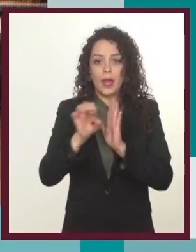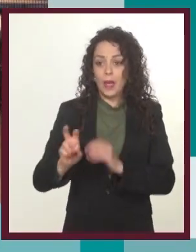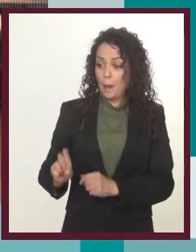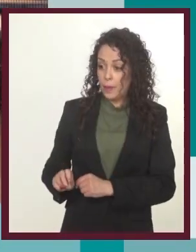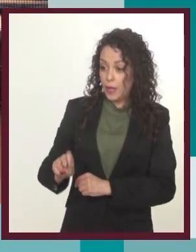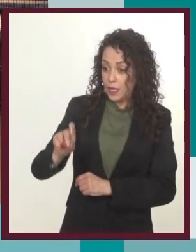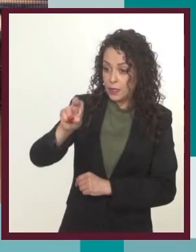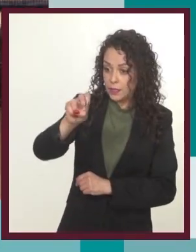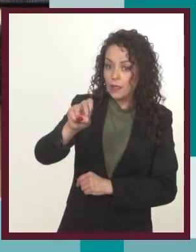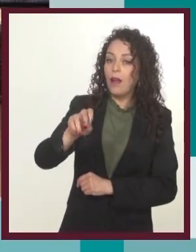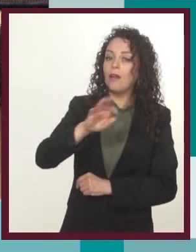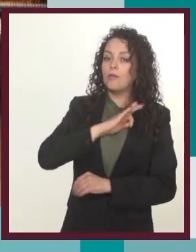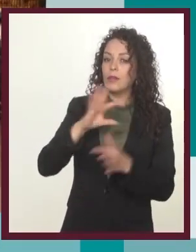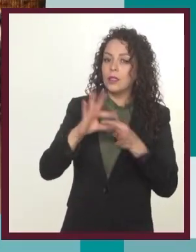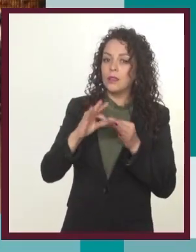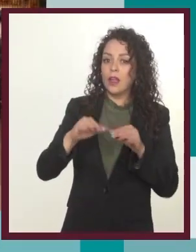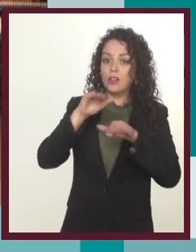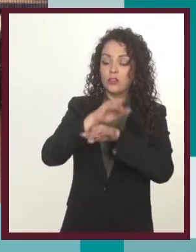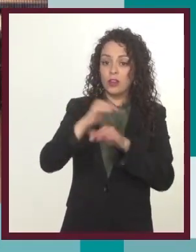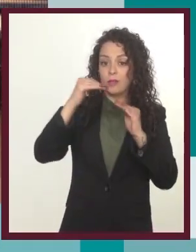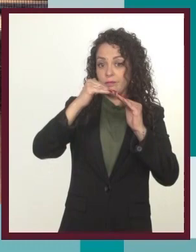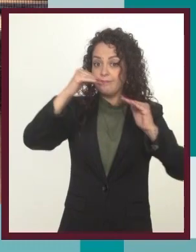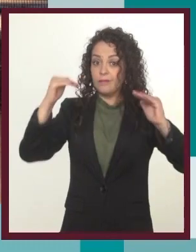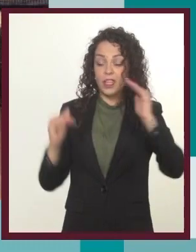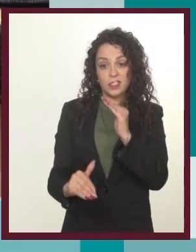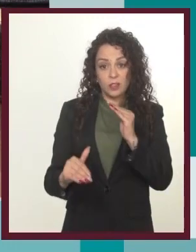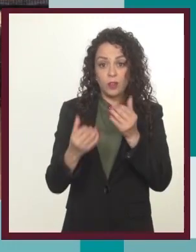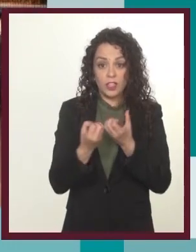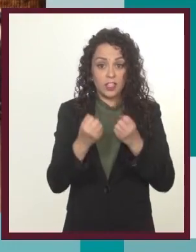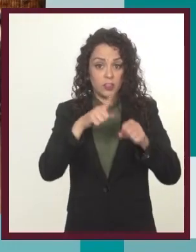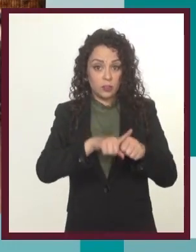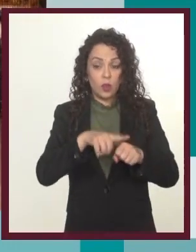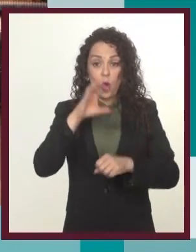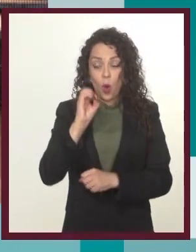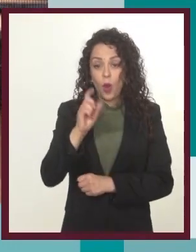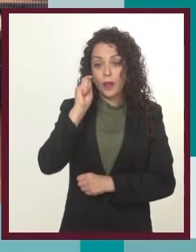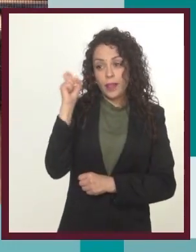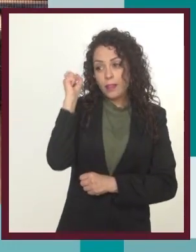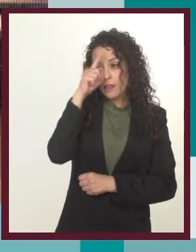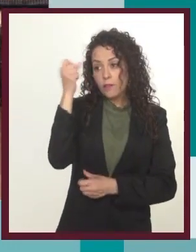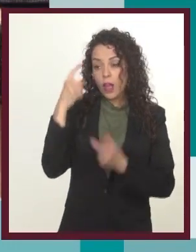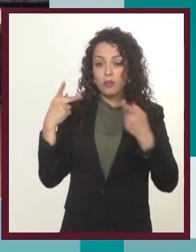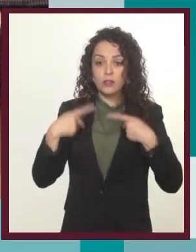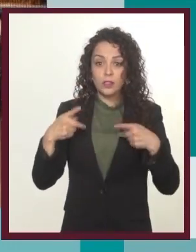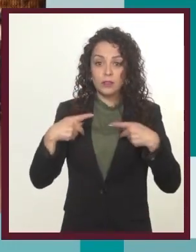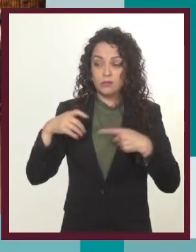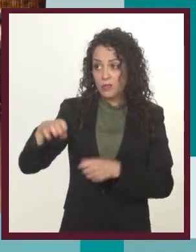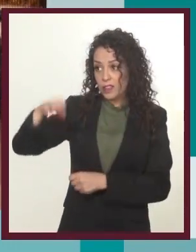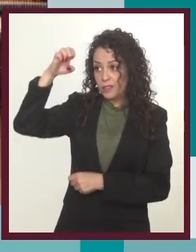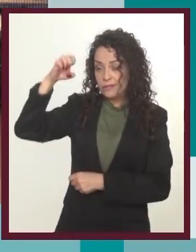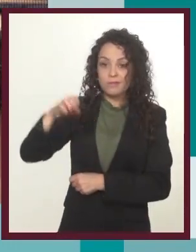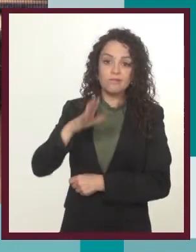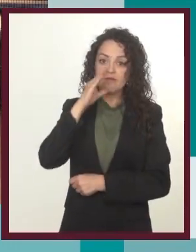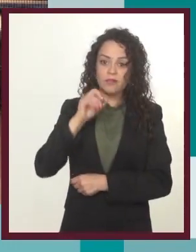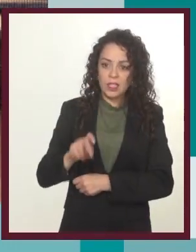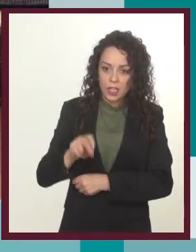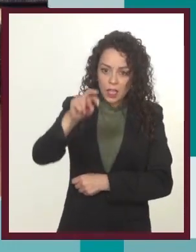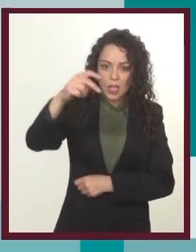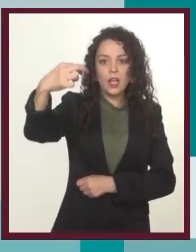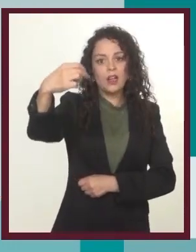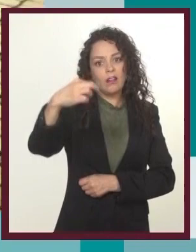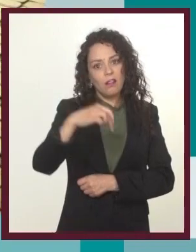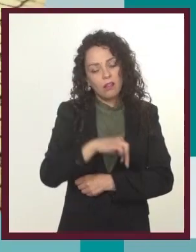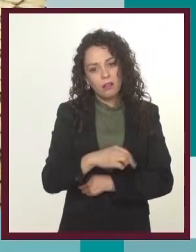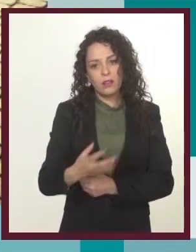esta escalera nos da oportunidades para hablar de desigualdad social o de lo difícil que es para algunas personas mayores subirlas y